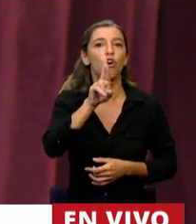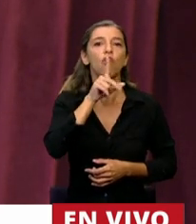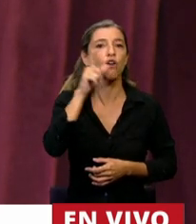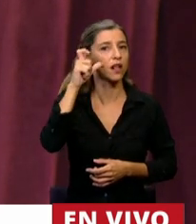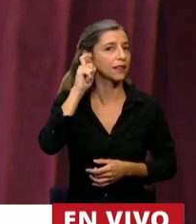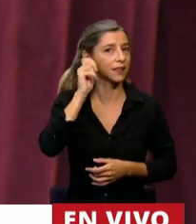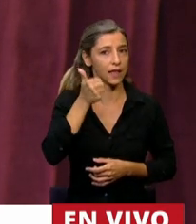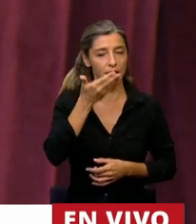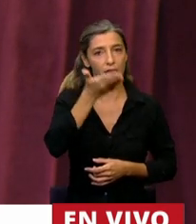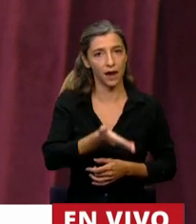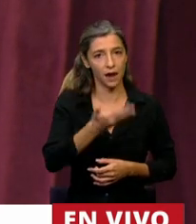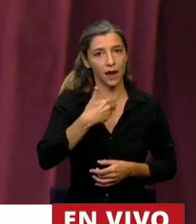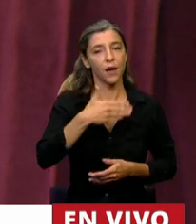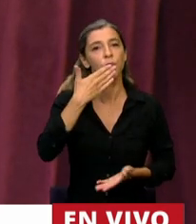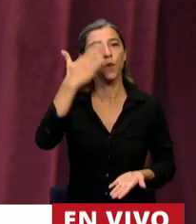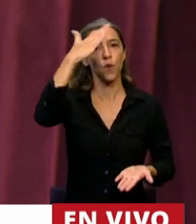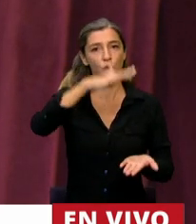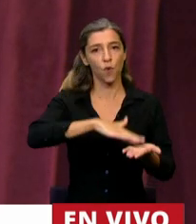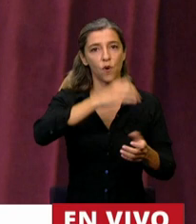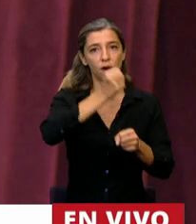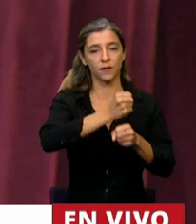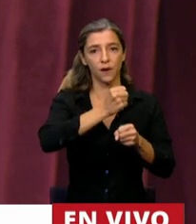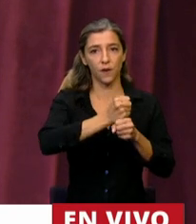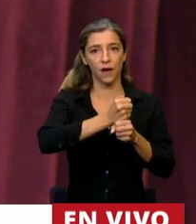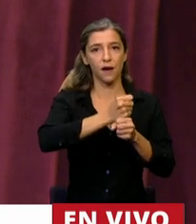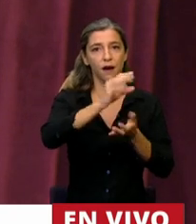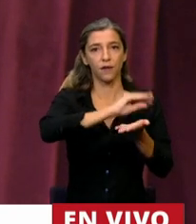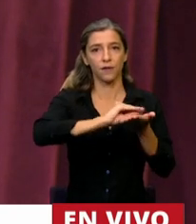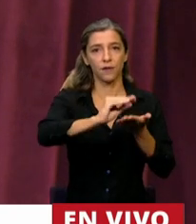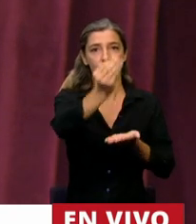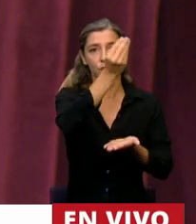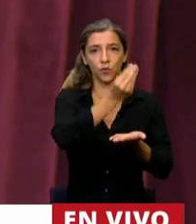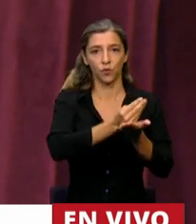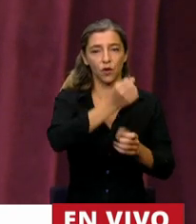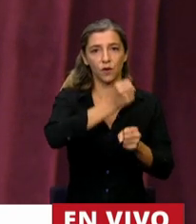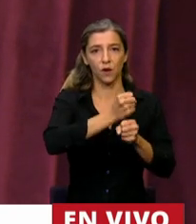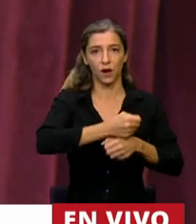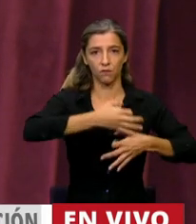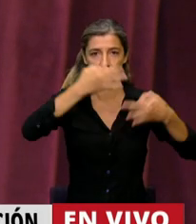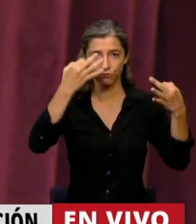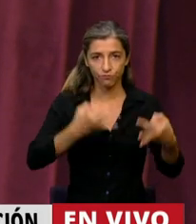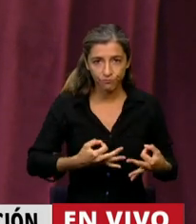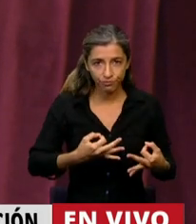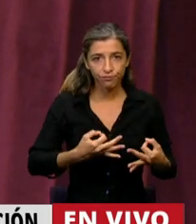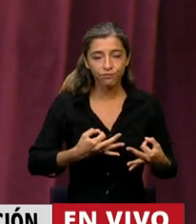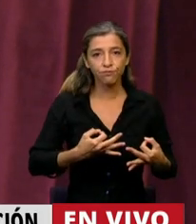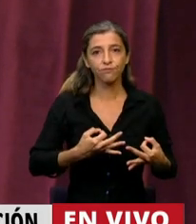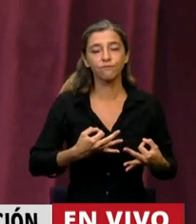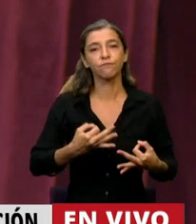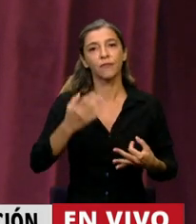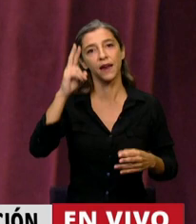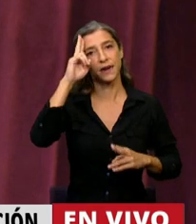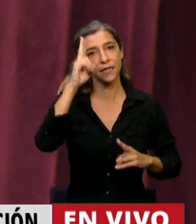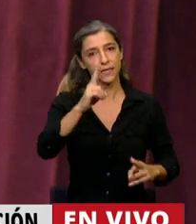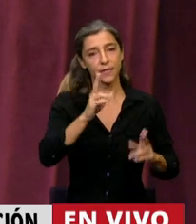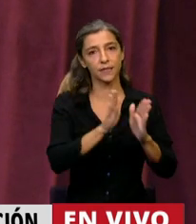juráis desempeñar fielmente el cargo de diputado y obrar en todo de conformidad con lo que prescribe